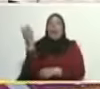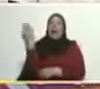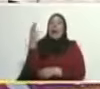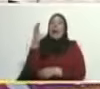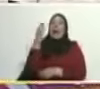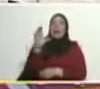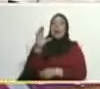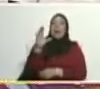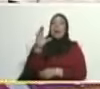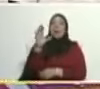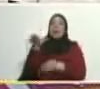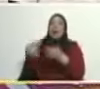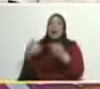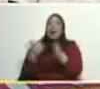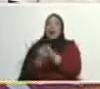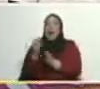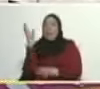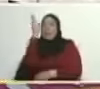Caracas-Habana, Caracas-Managua,